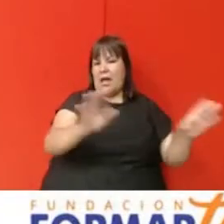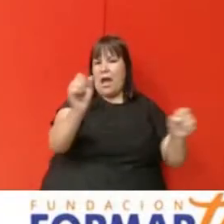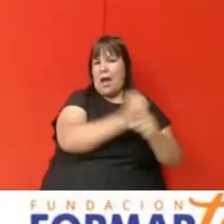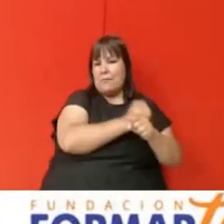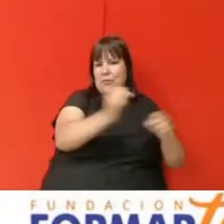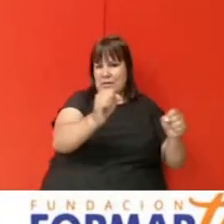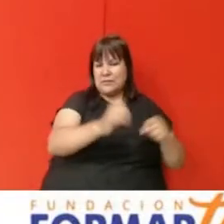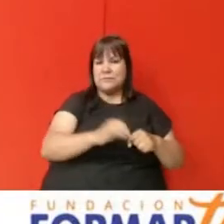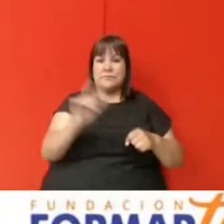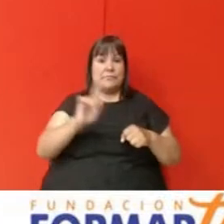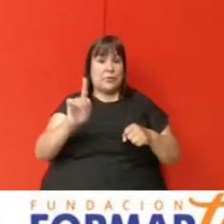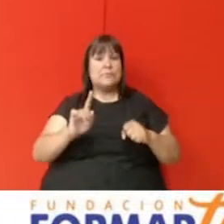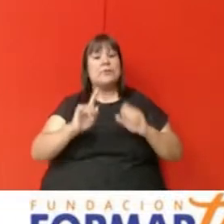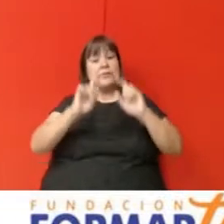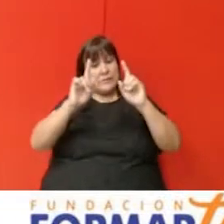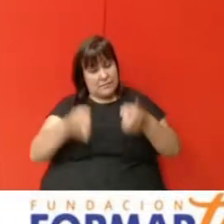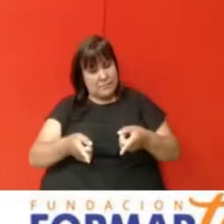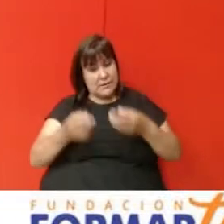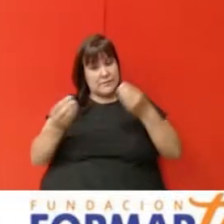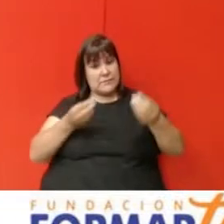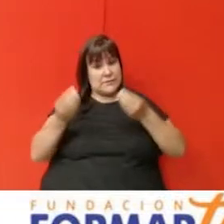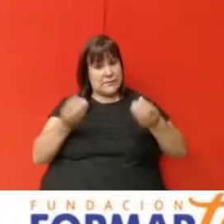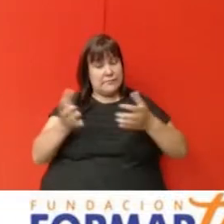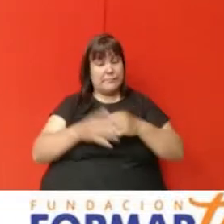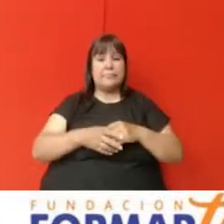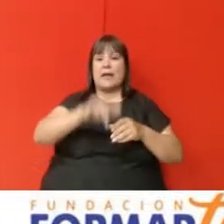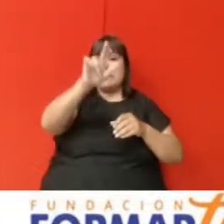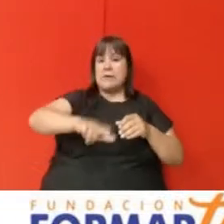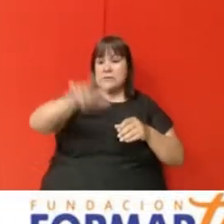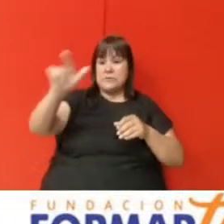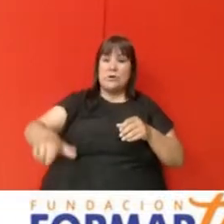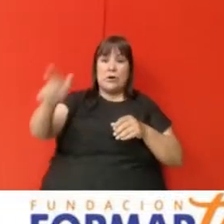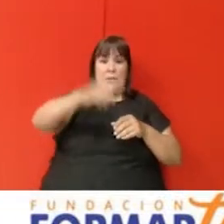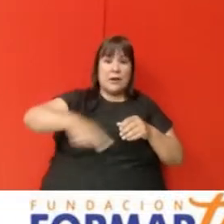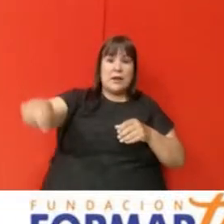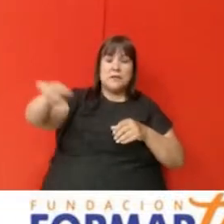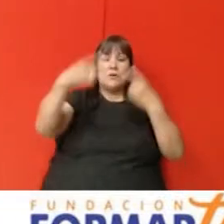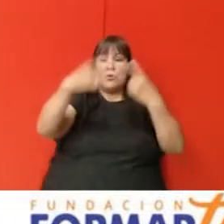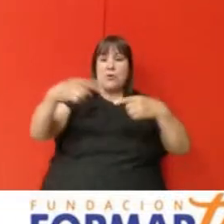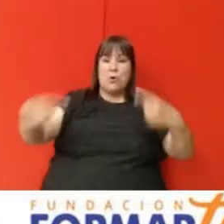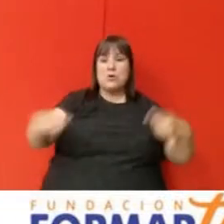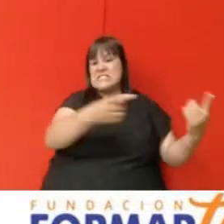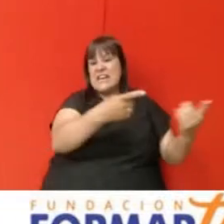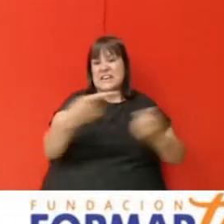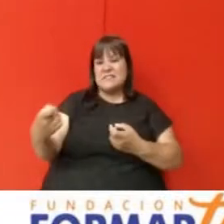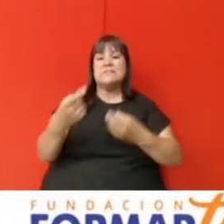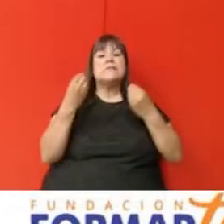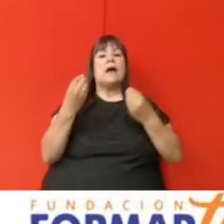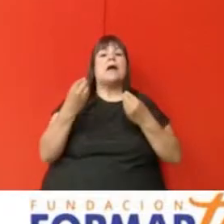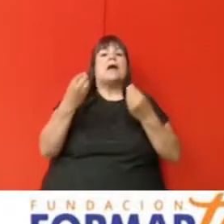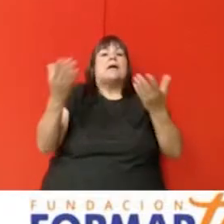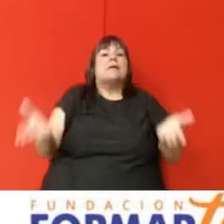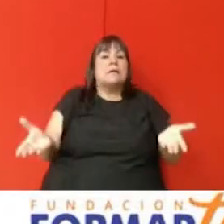Sino también la necesidad que tiene realmente el ser humano. A veces no es solamente ir a hacerle